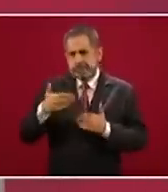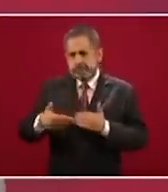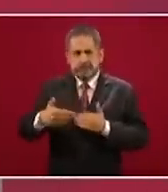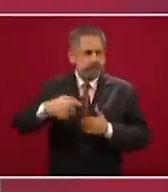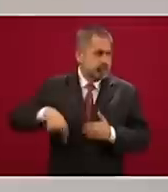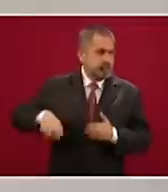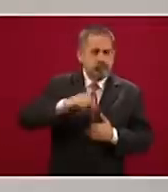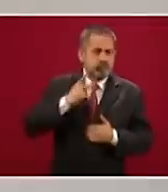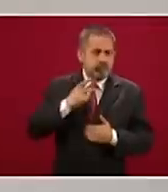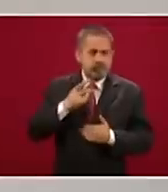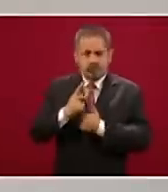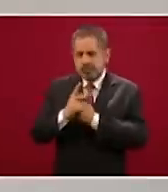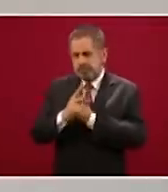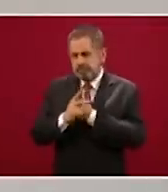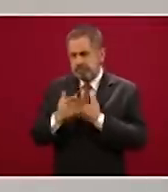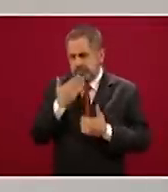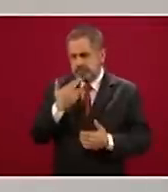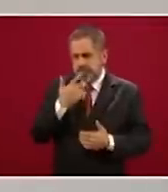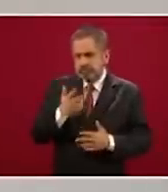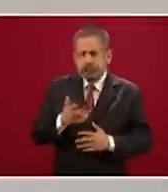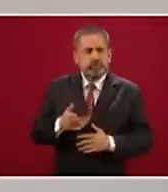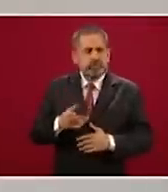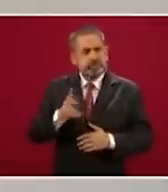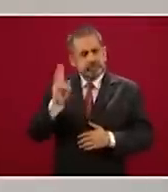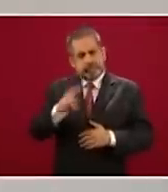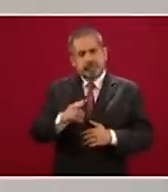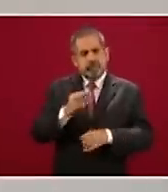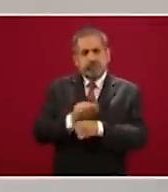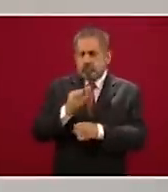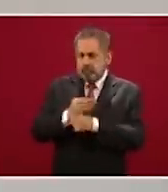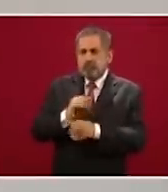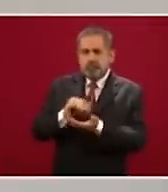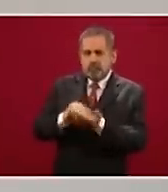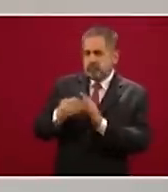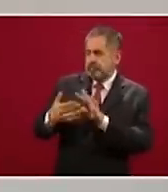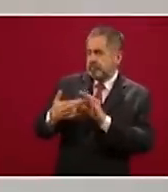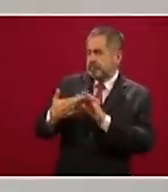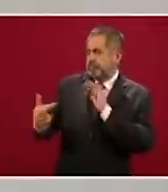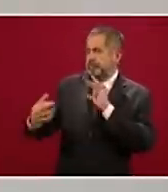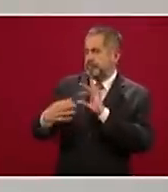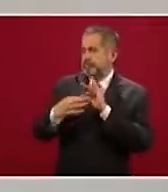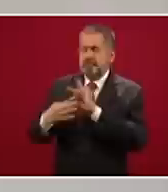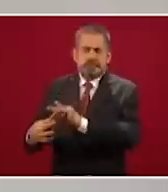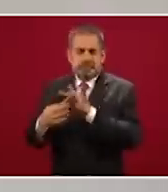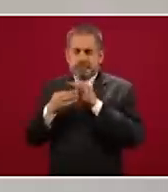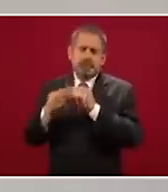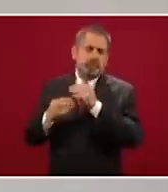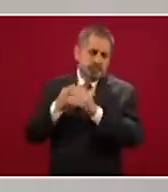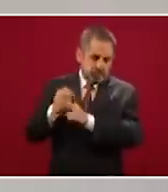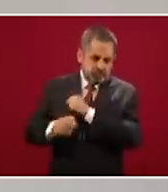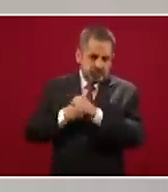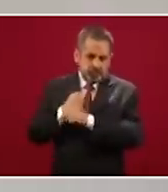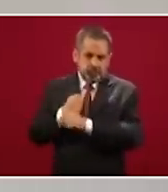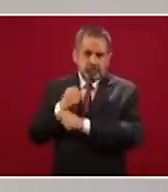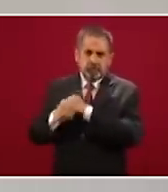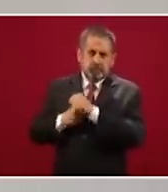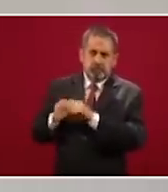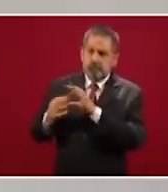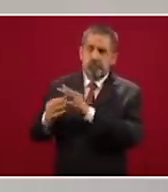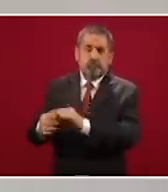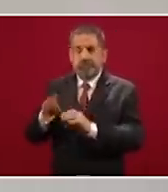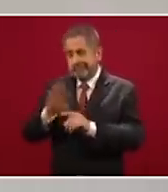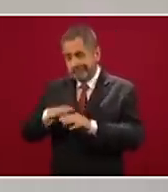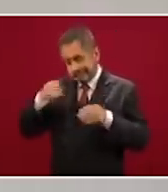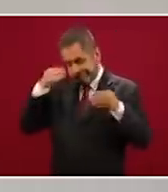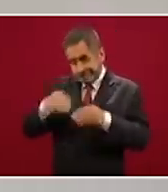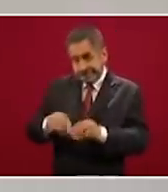país y efectivamente nos hemos mantenido en una coordinación muy estrecha a lo largo de muchos años, pero también de manera concreta